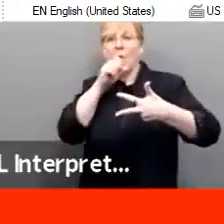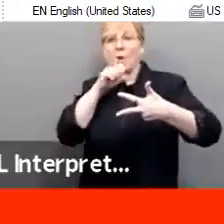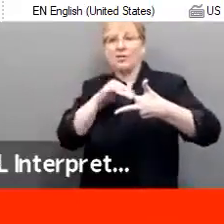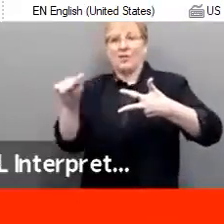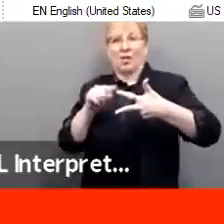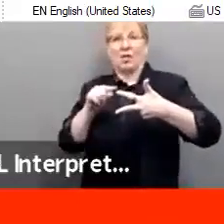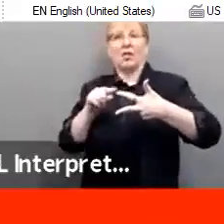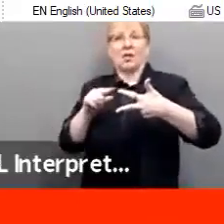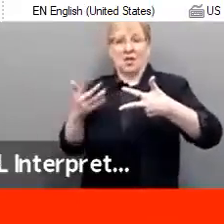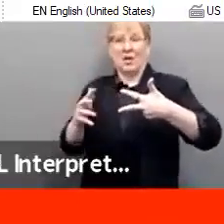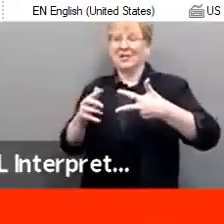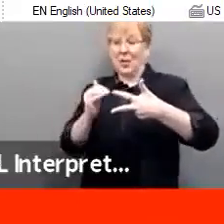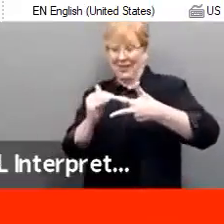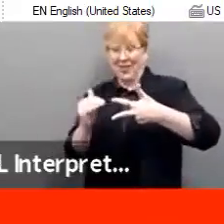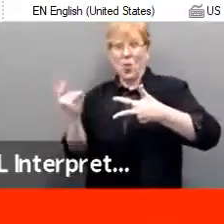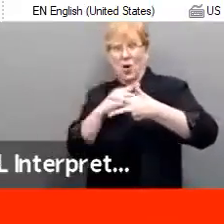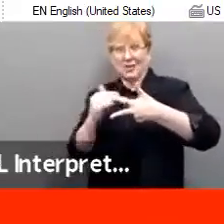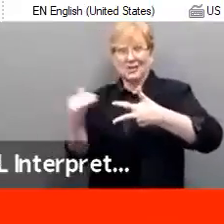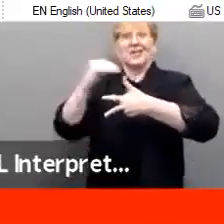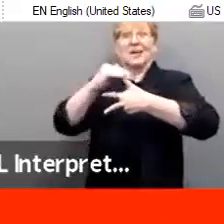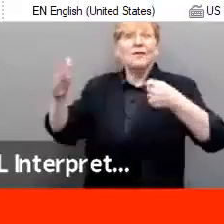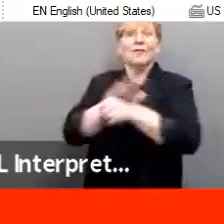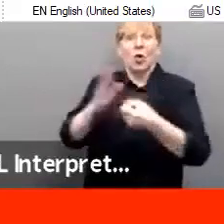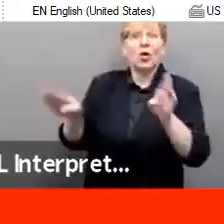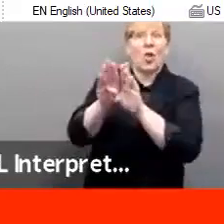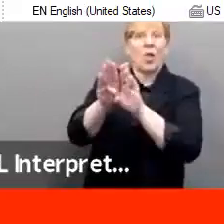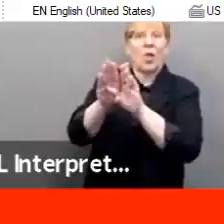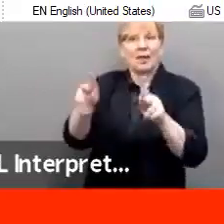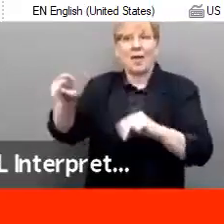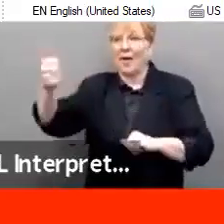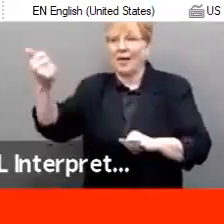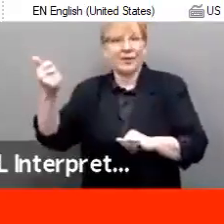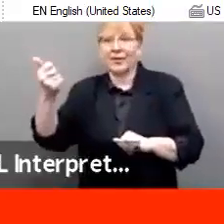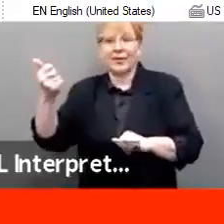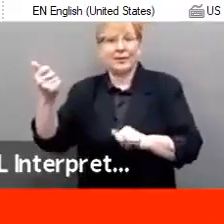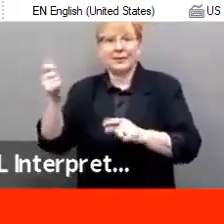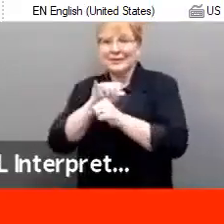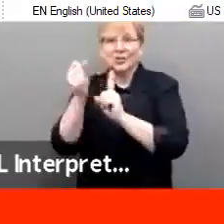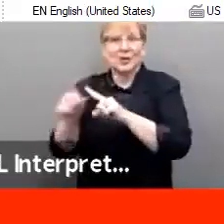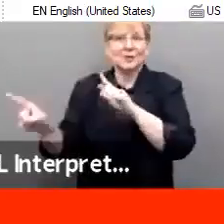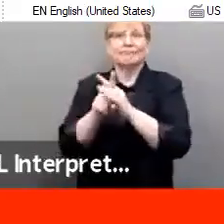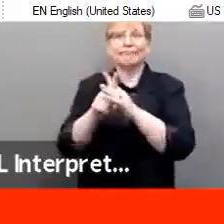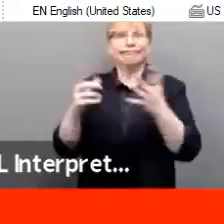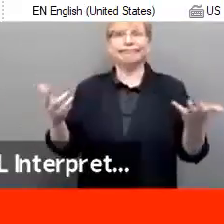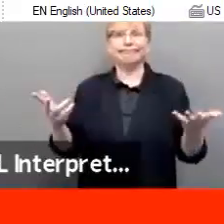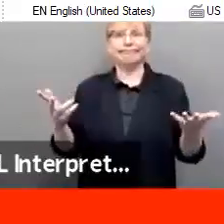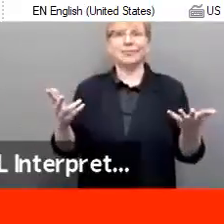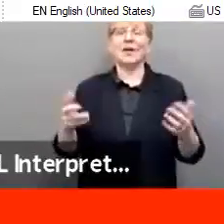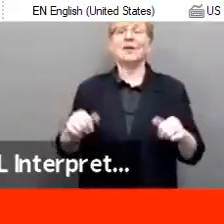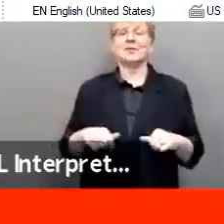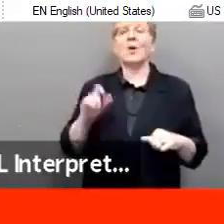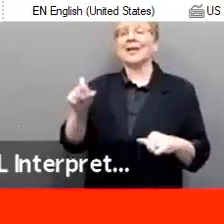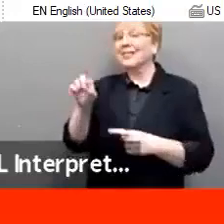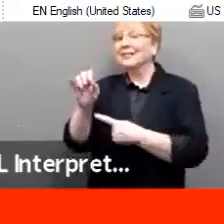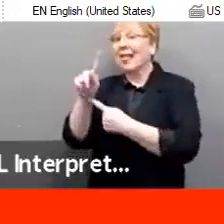nivel de contingencia 1. Presbyterian ya llegó al nivel 2 y ya ha llenado todas